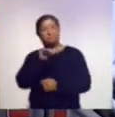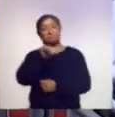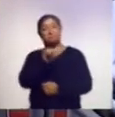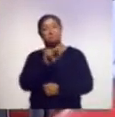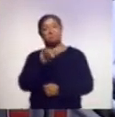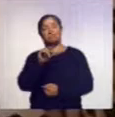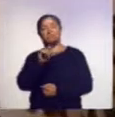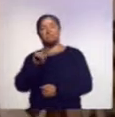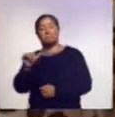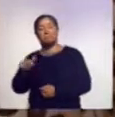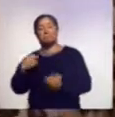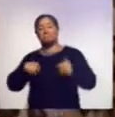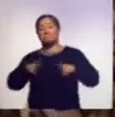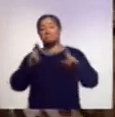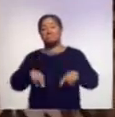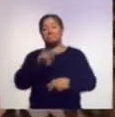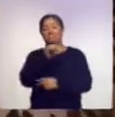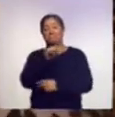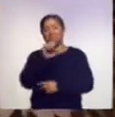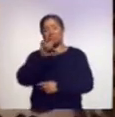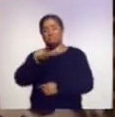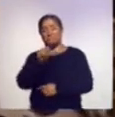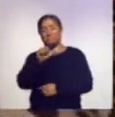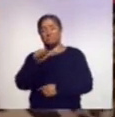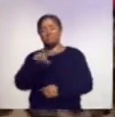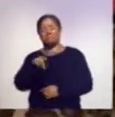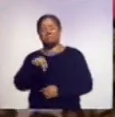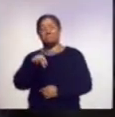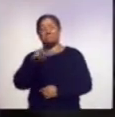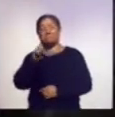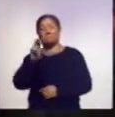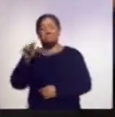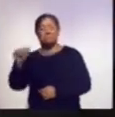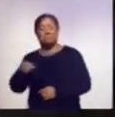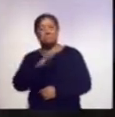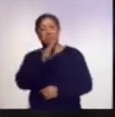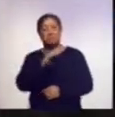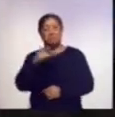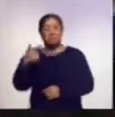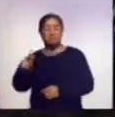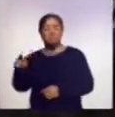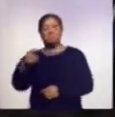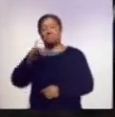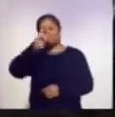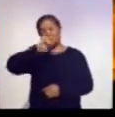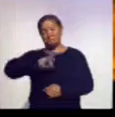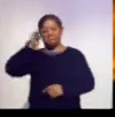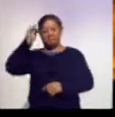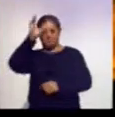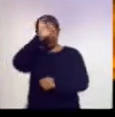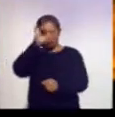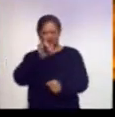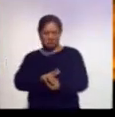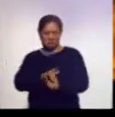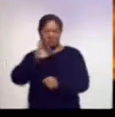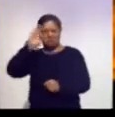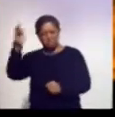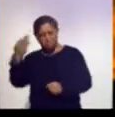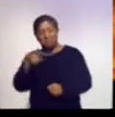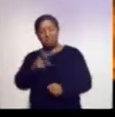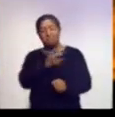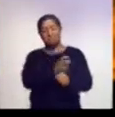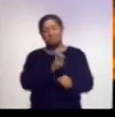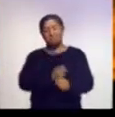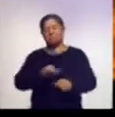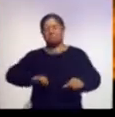Cacho, en representación de Alejandra Frausto Guerrero, secretaria de Cultura, invitó a la población a disfrutar de las actividades que se han